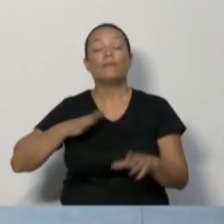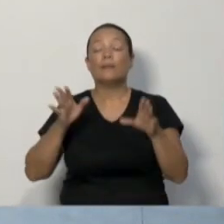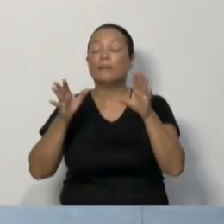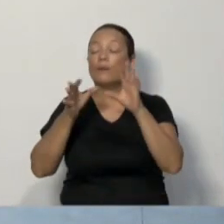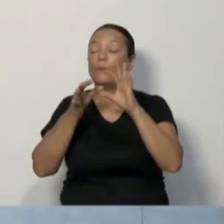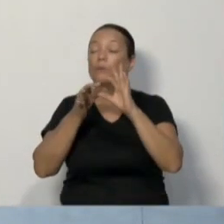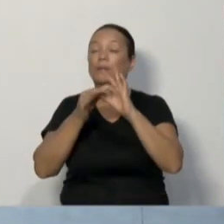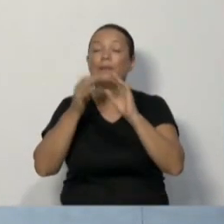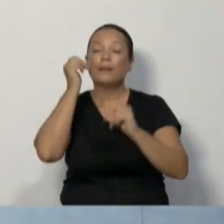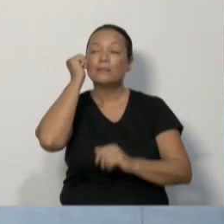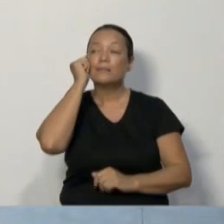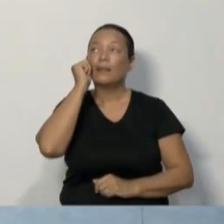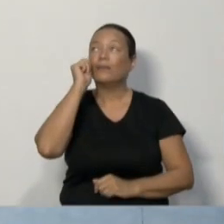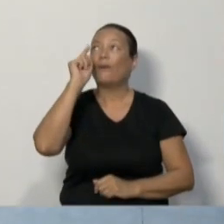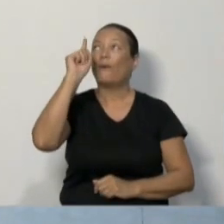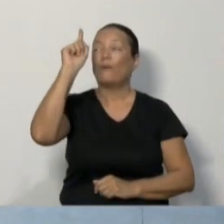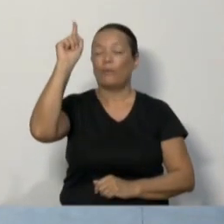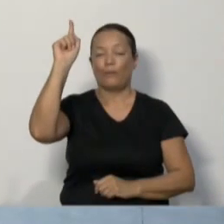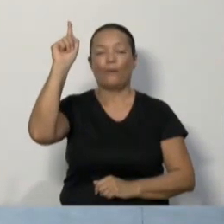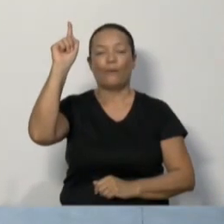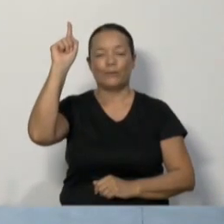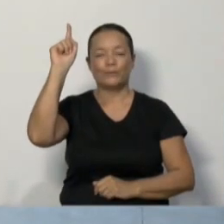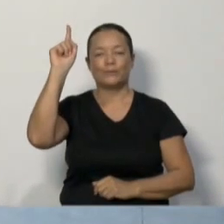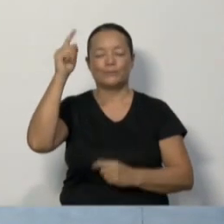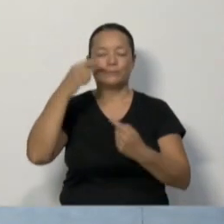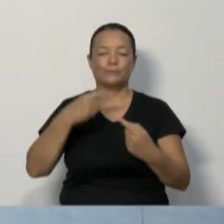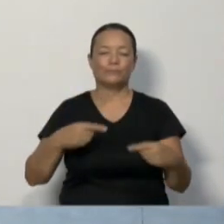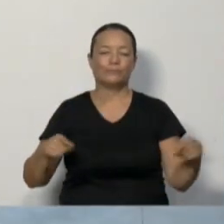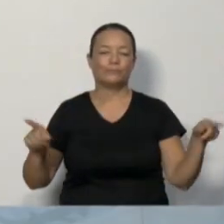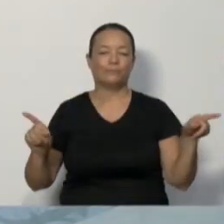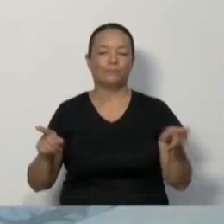en presencia del